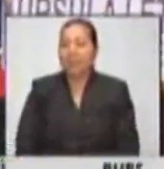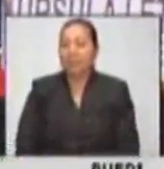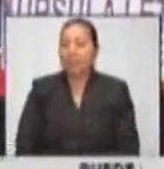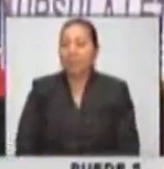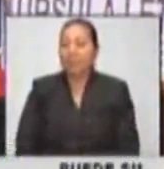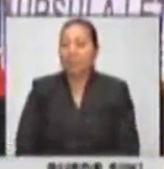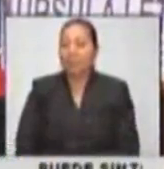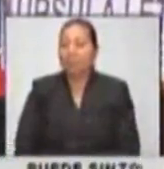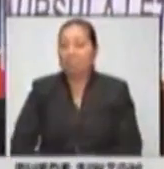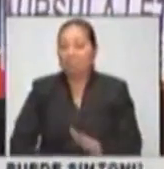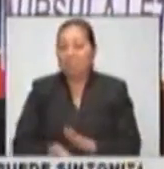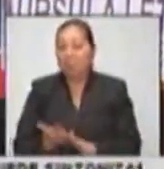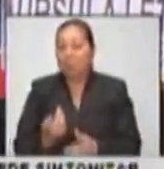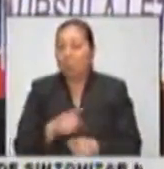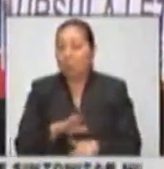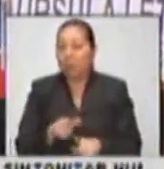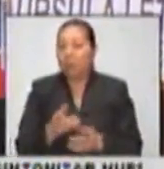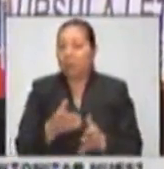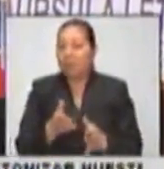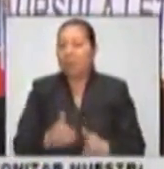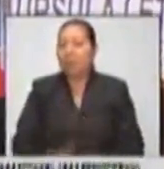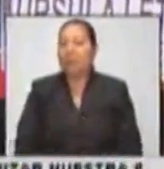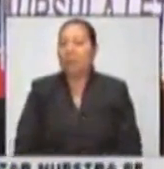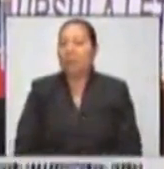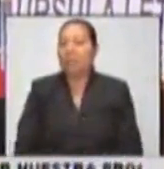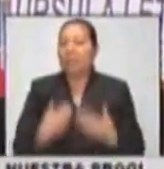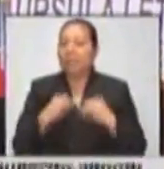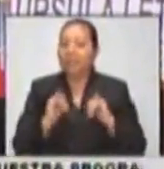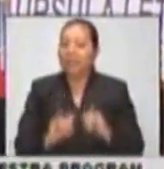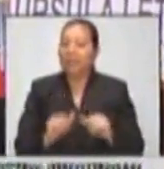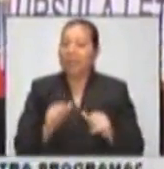pueden abandonar la sala en cuando estimen pertinente.